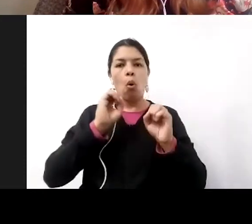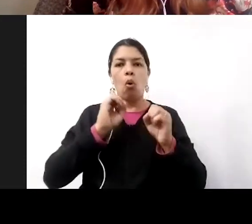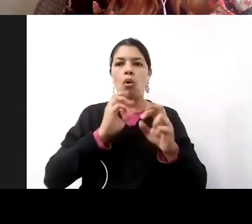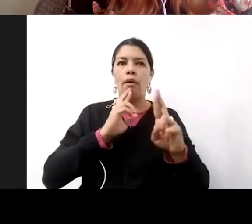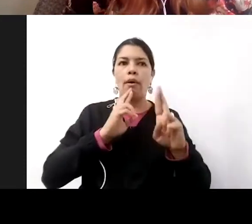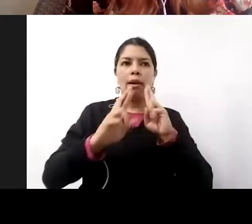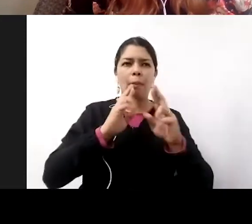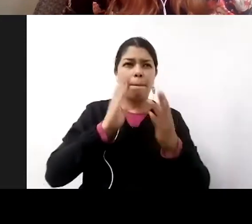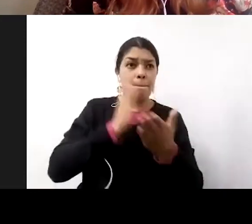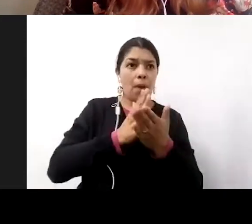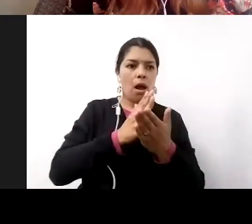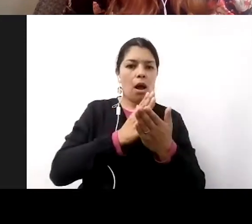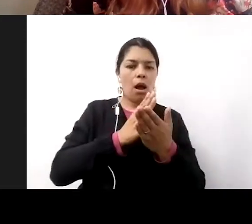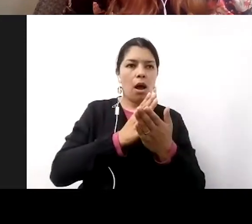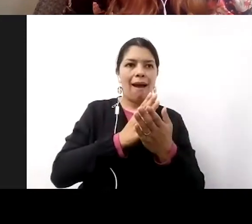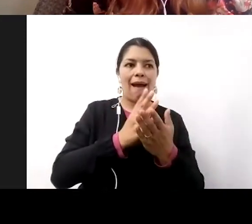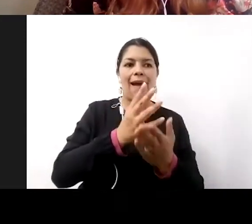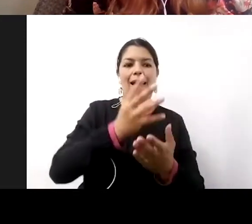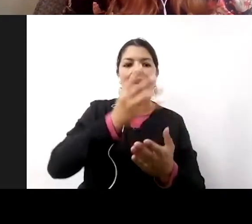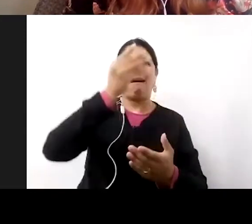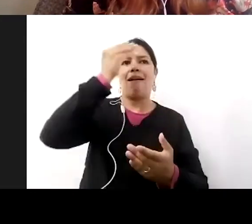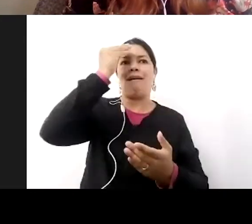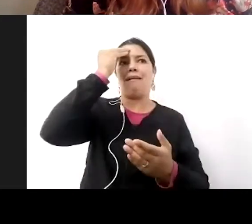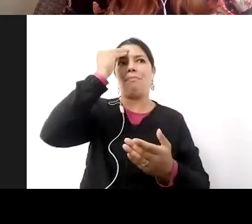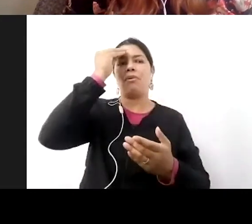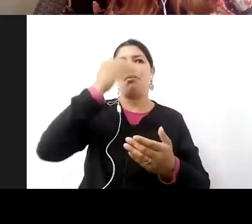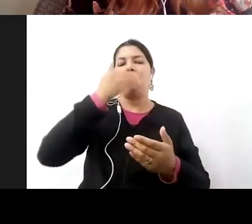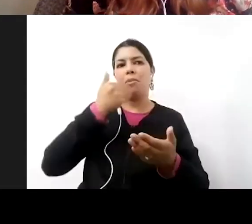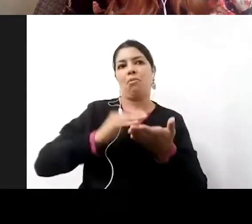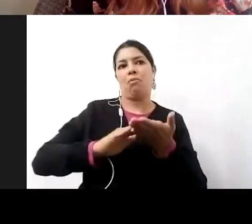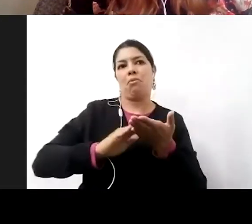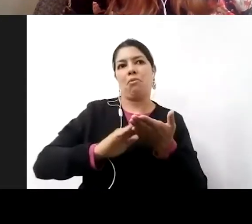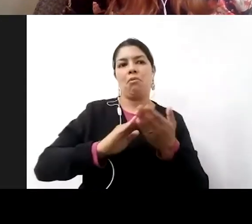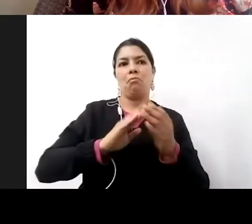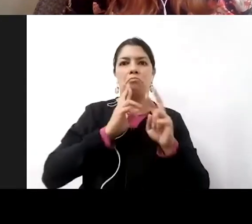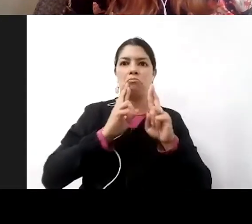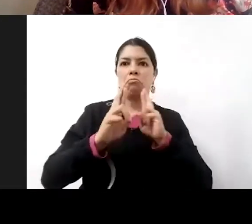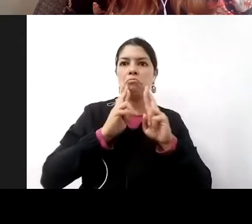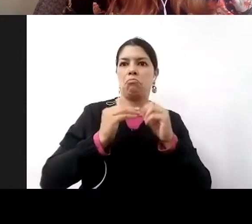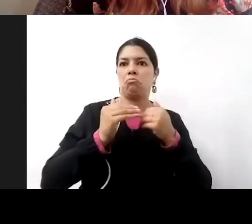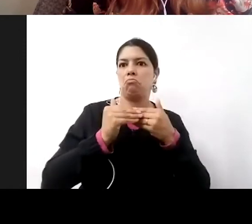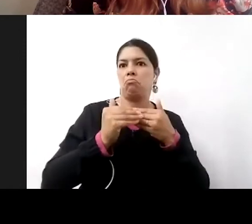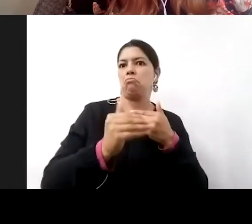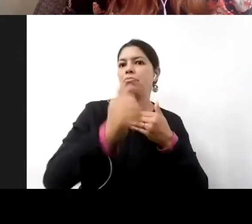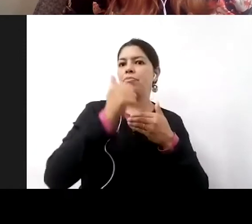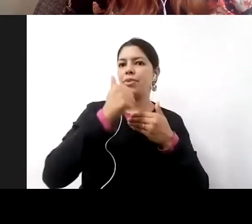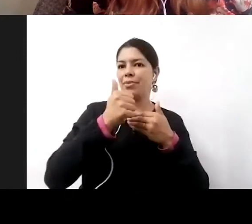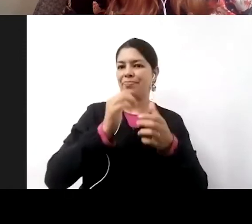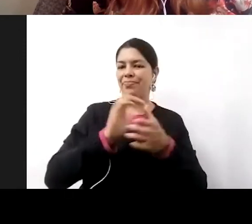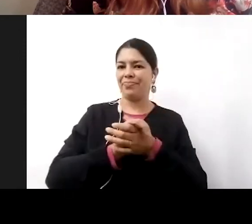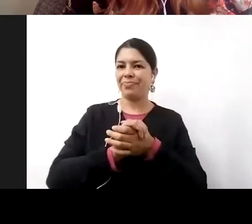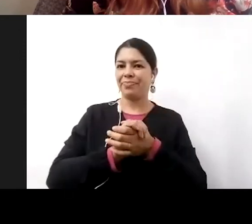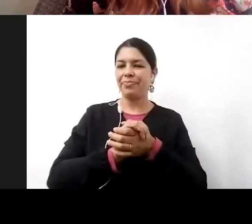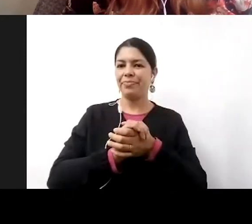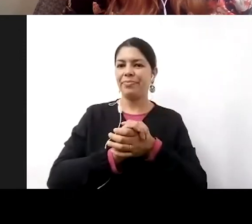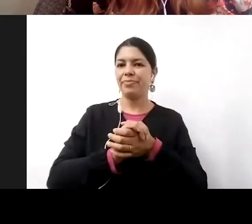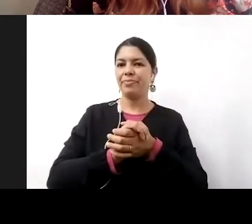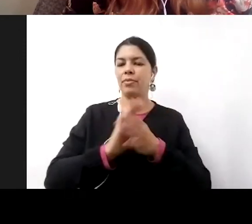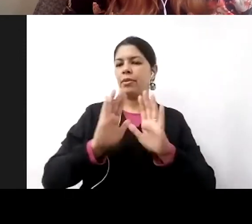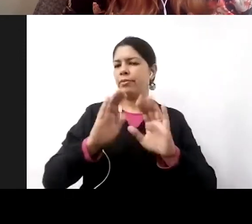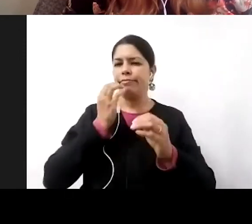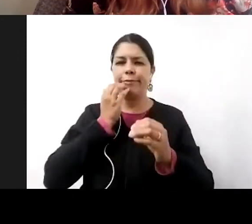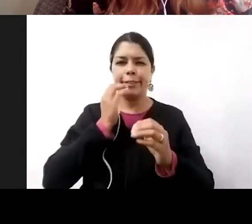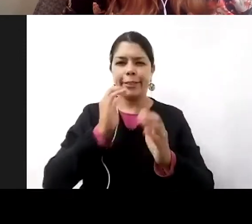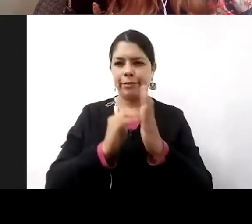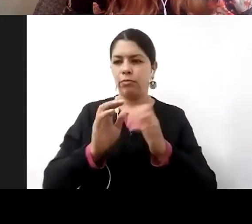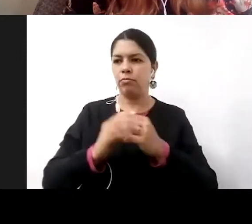y construir unas relaciones más duraderas en el tiempo. Normalmente, cuando estamos frente a un conflicto